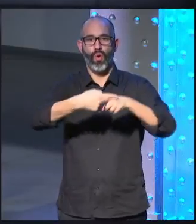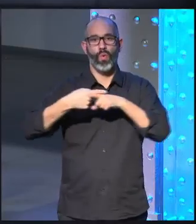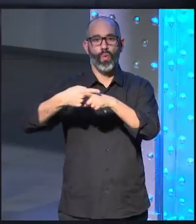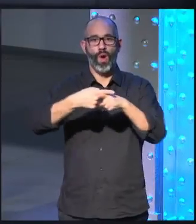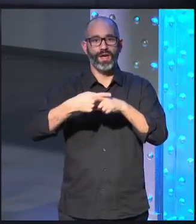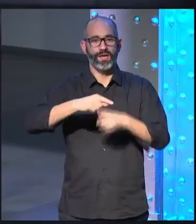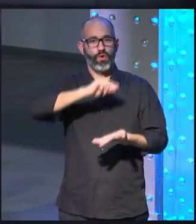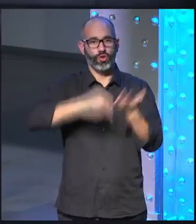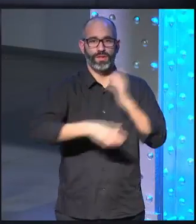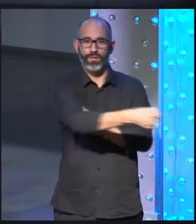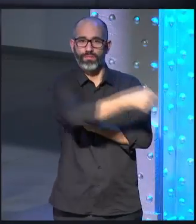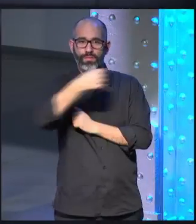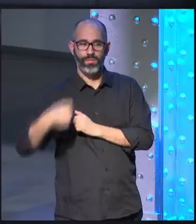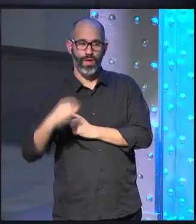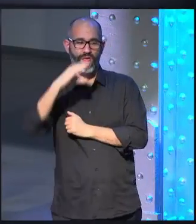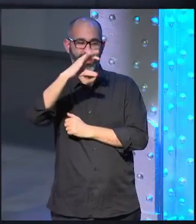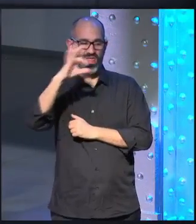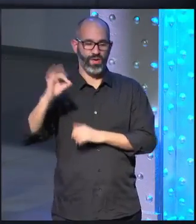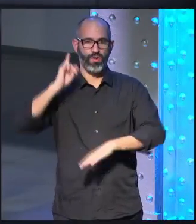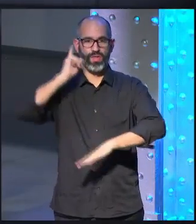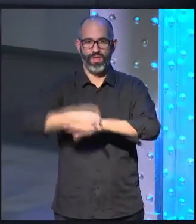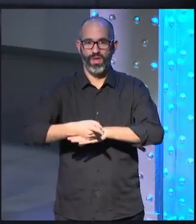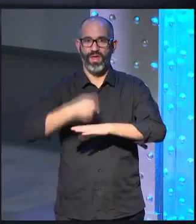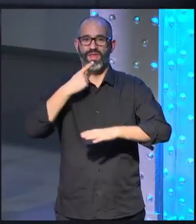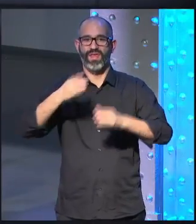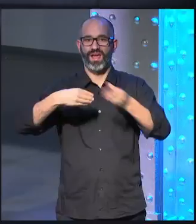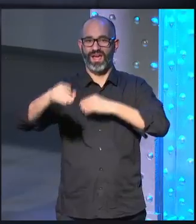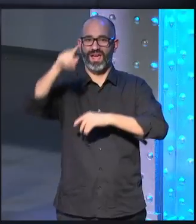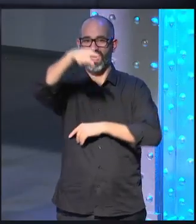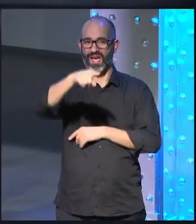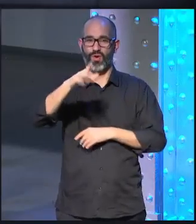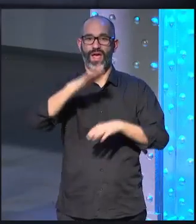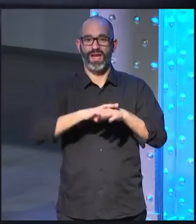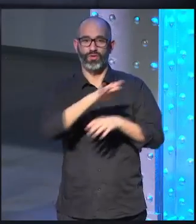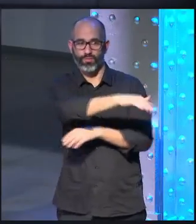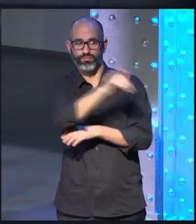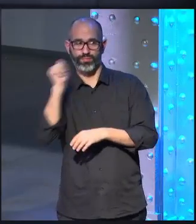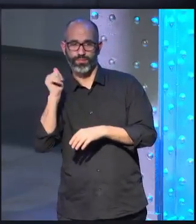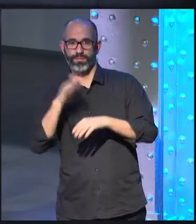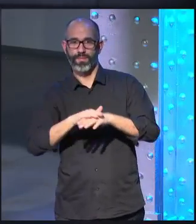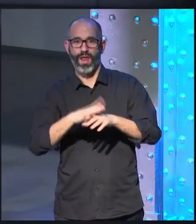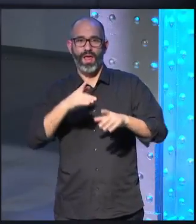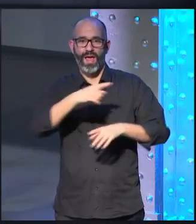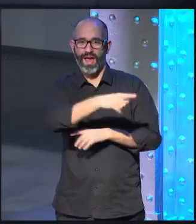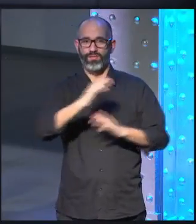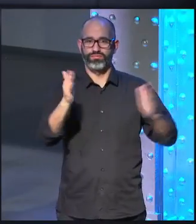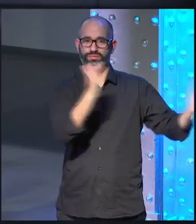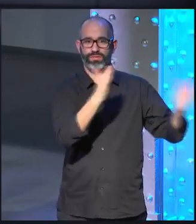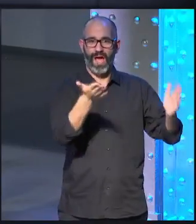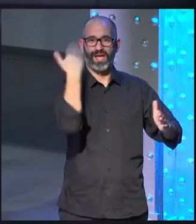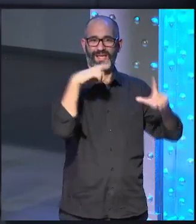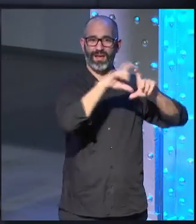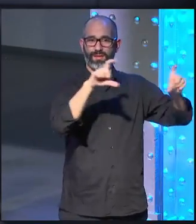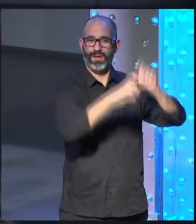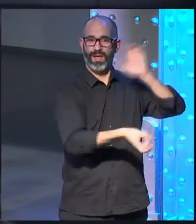CEO de Carto, a Miguel Arias, al CEO de Carto, que después de estar toda una etapa como emprendedor,